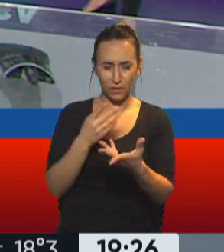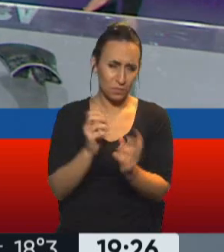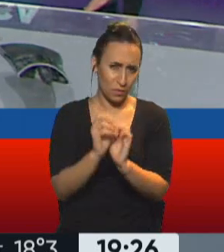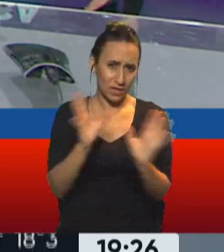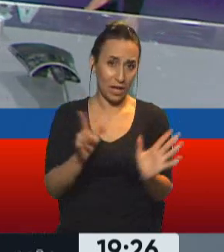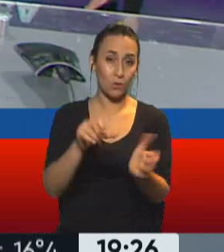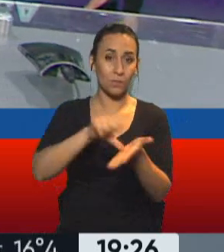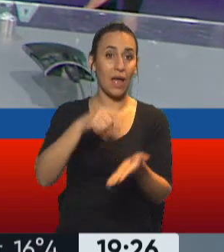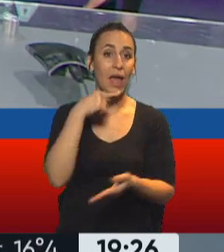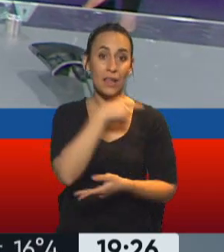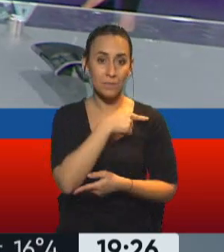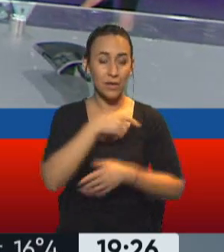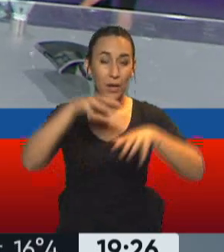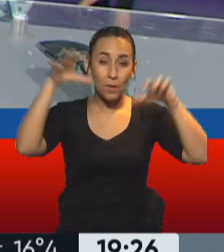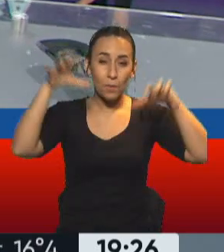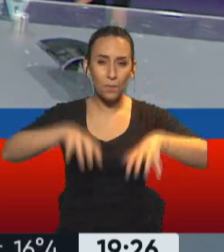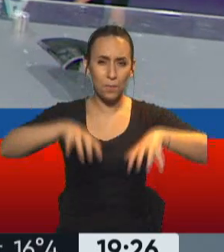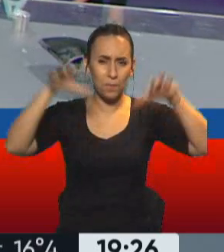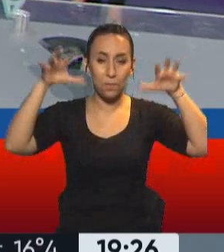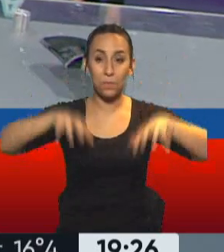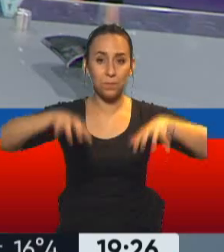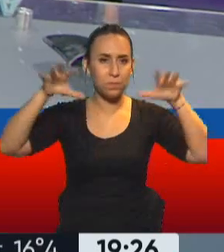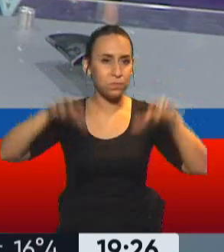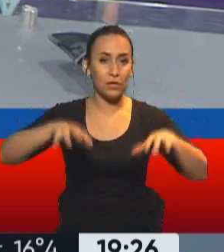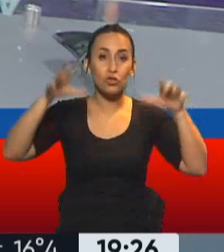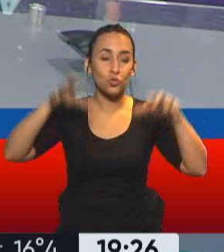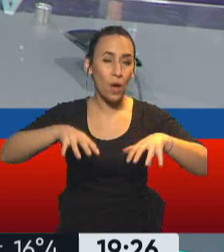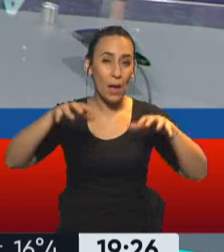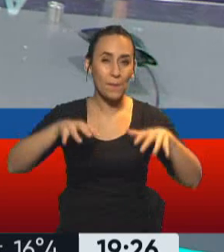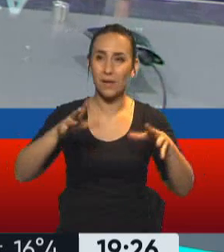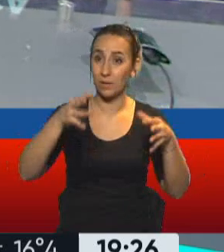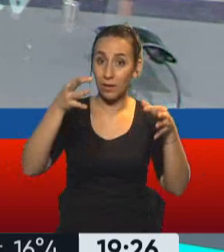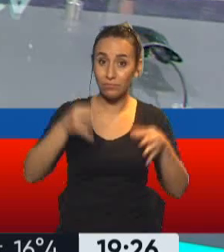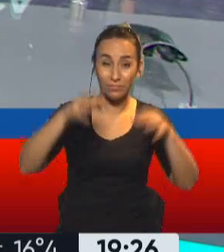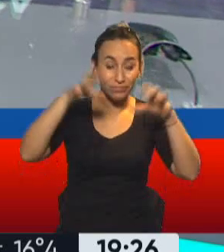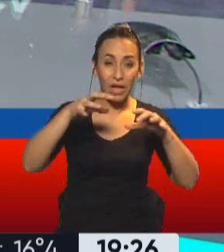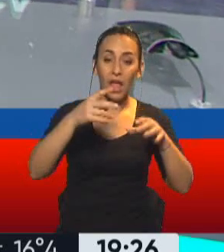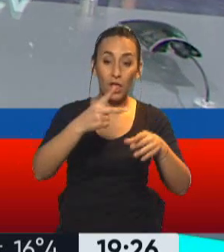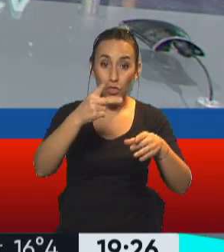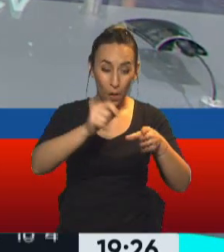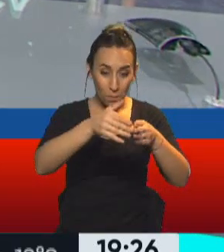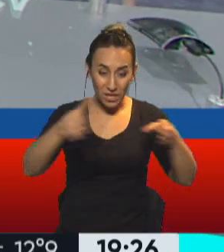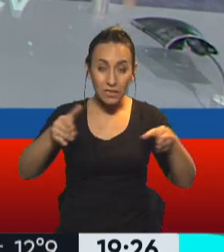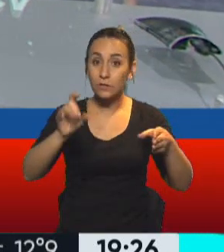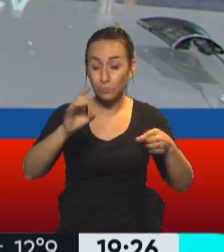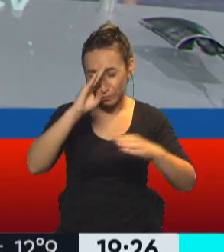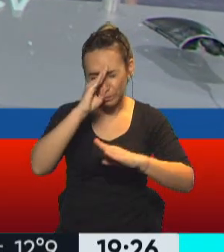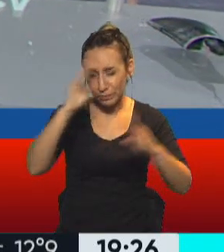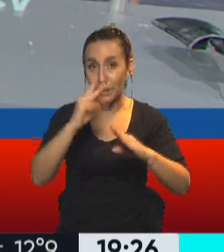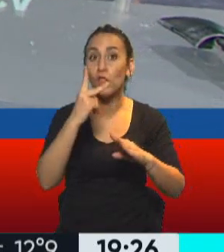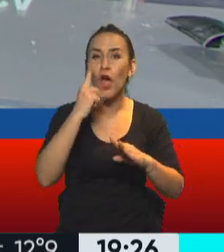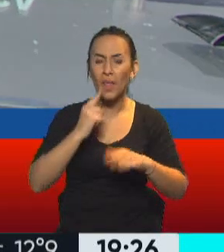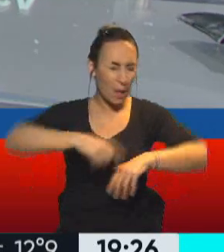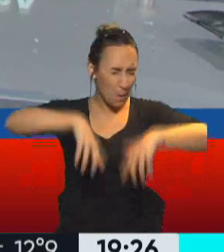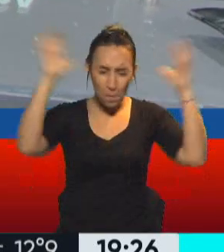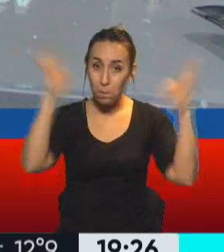que tuvimos lluvias que tendrían que haber sucedido en 2 meses, bueno, solamente sucedieron en tan solo 2 días. Y